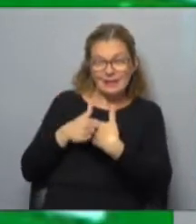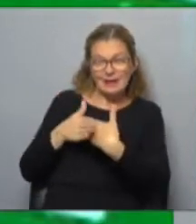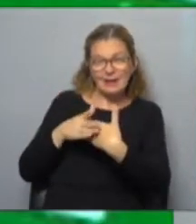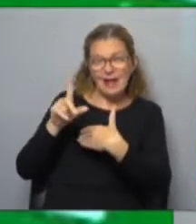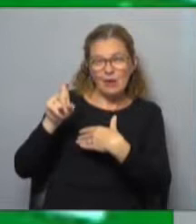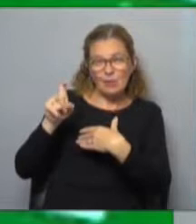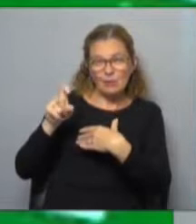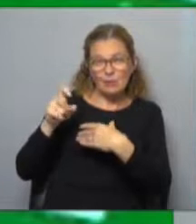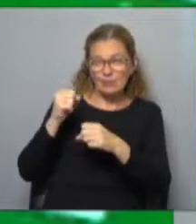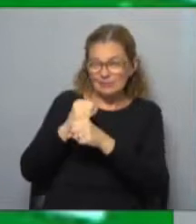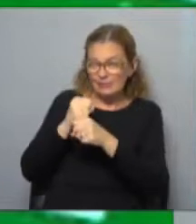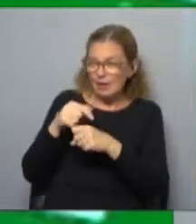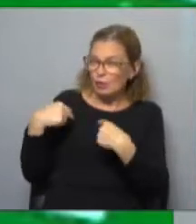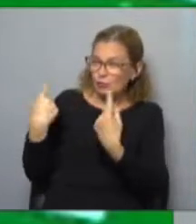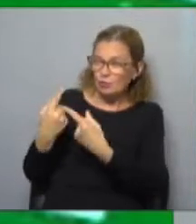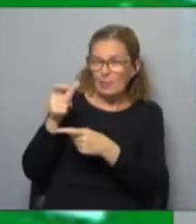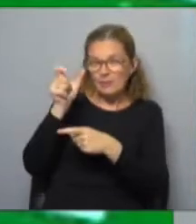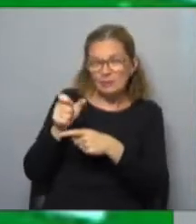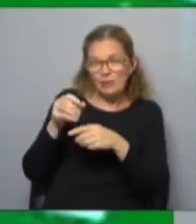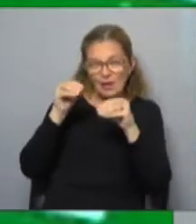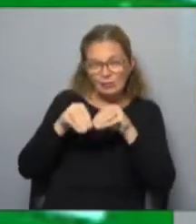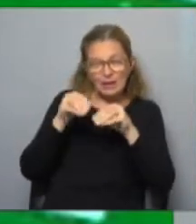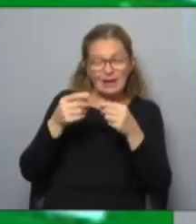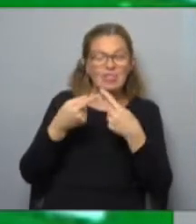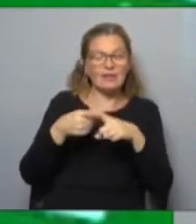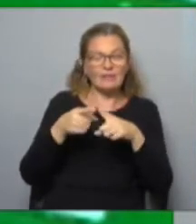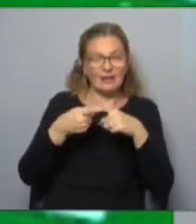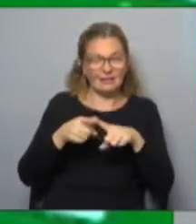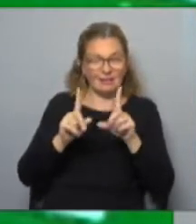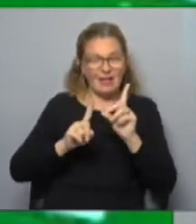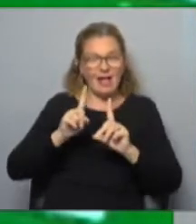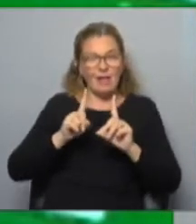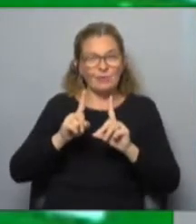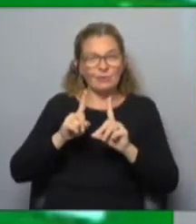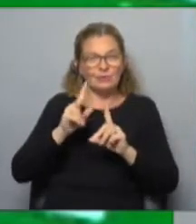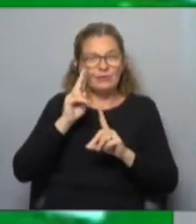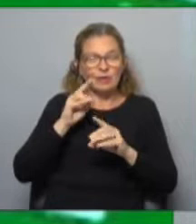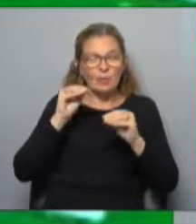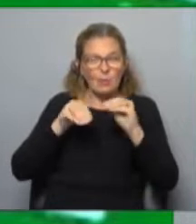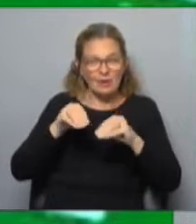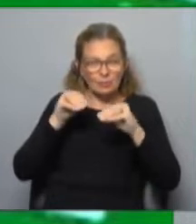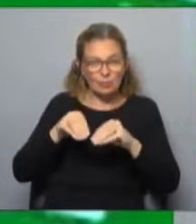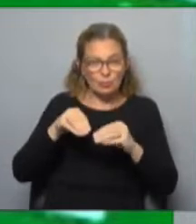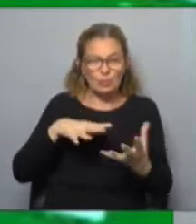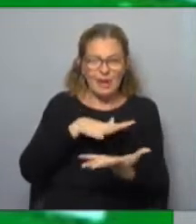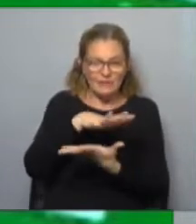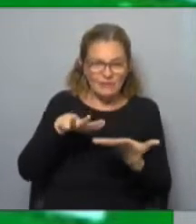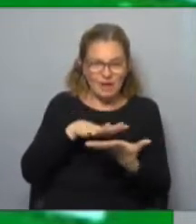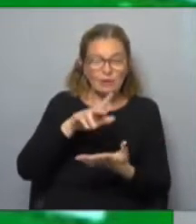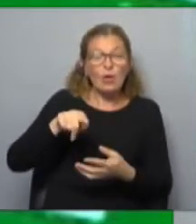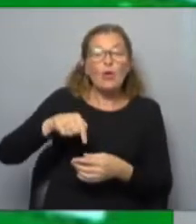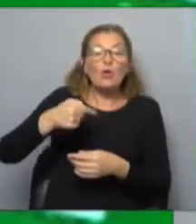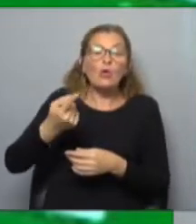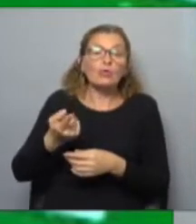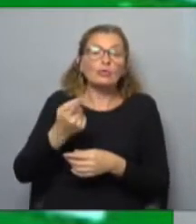poder trabajar con la comunidad allí. Tenemos basurales de diferentes naturalezas, hay algunos que tienen que ver con basura que se genera en el propio barrio, otros que